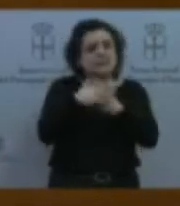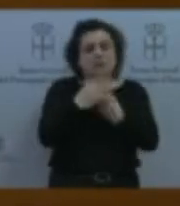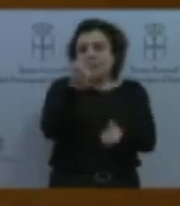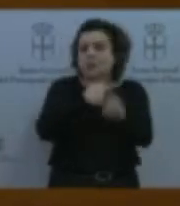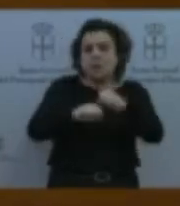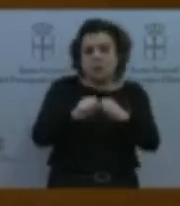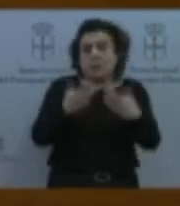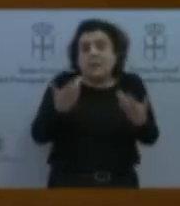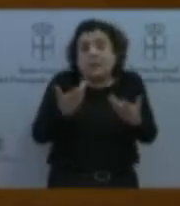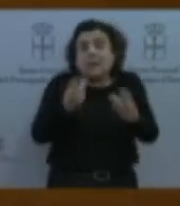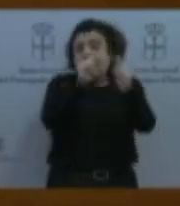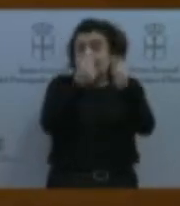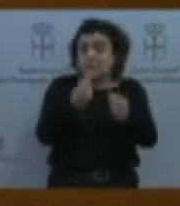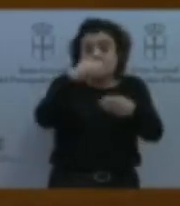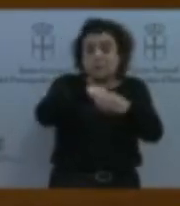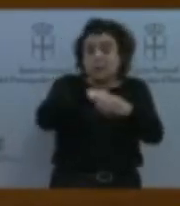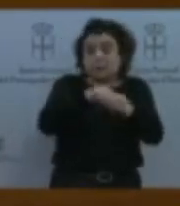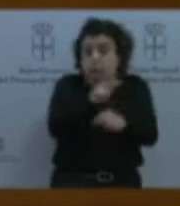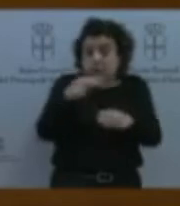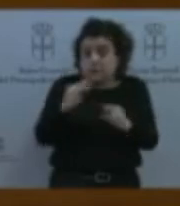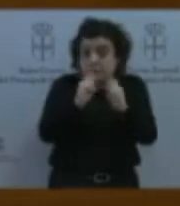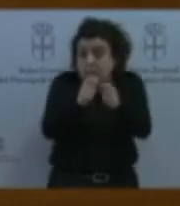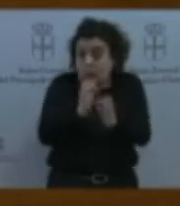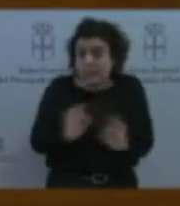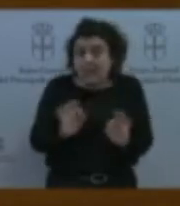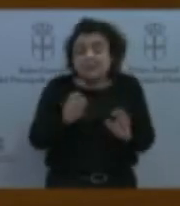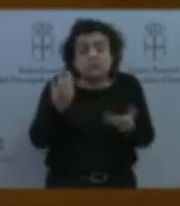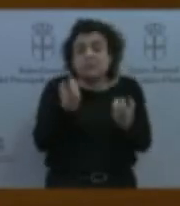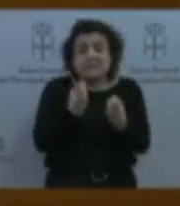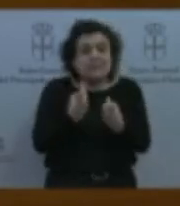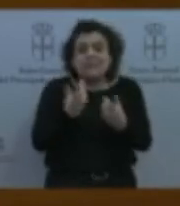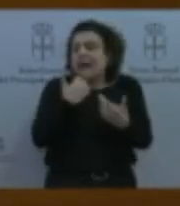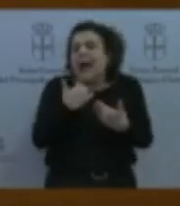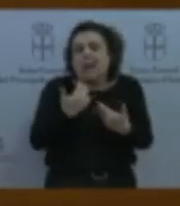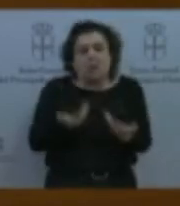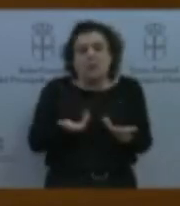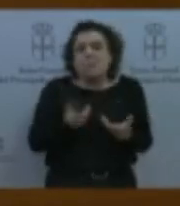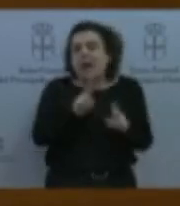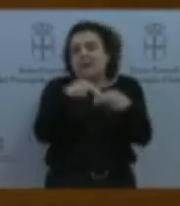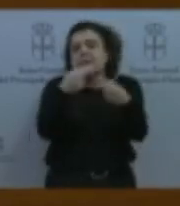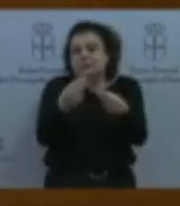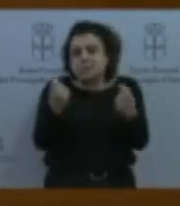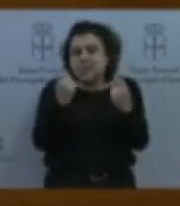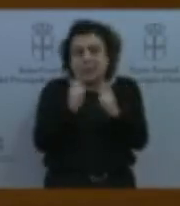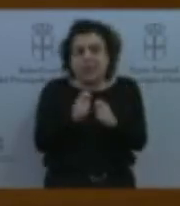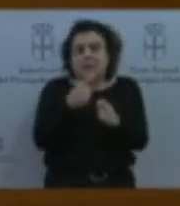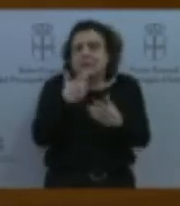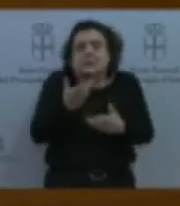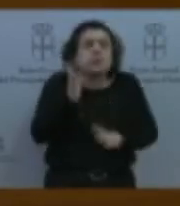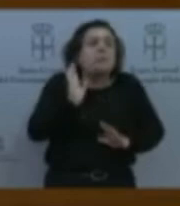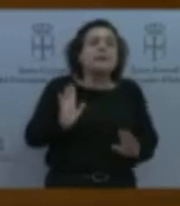tanto, habrá que tener algún mecanismo que permita resolver eso. Porque si no parezco una maldición bíblica. Lo que hice en diciembre de 2020